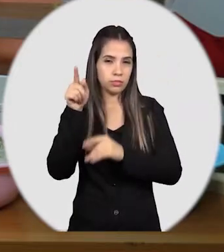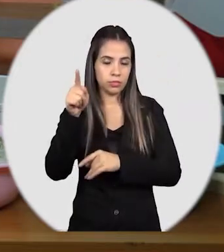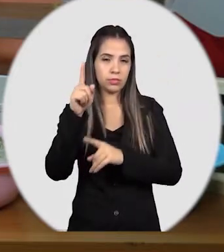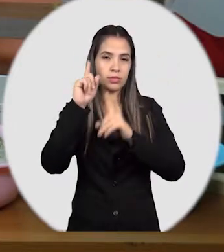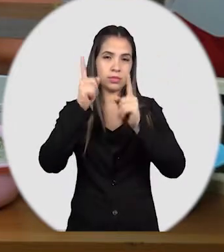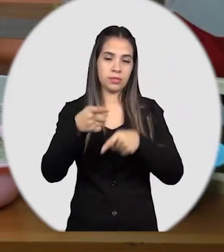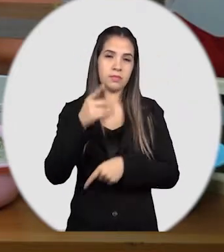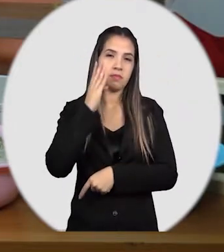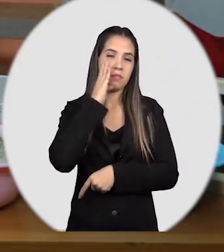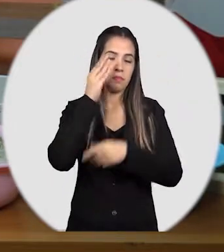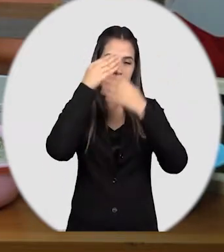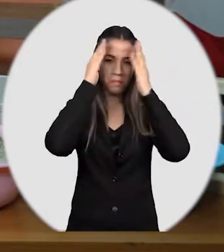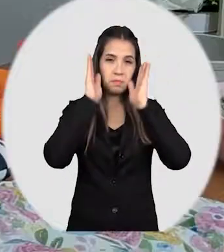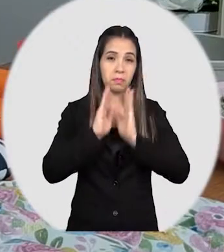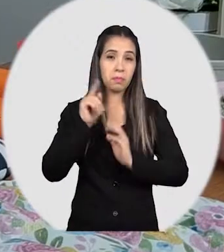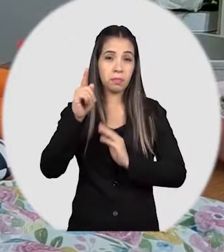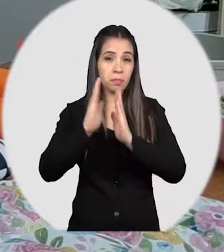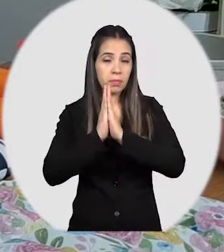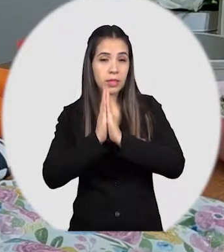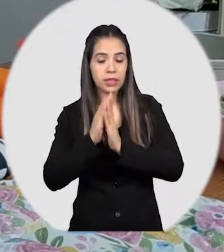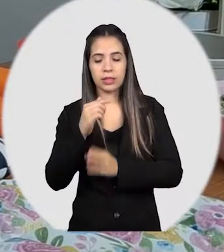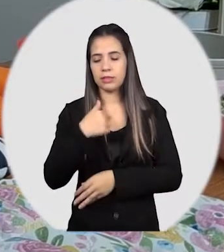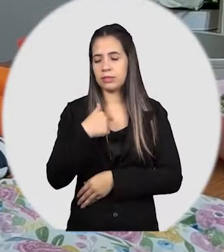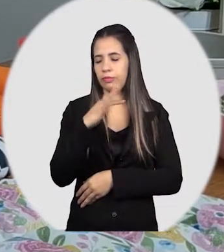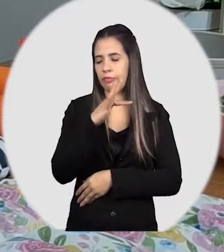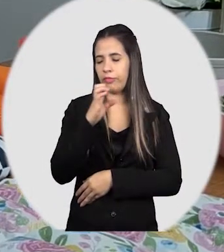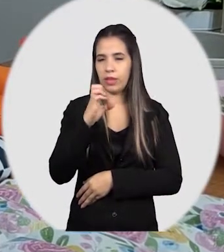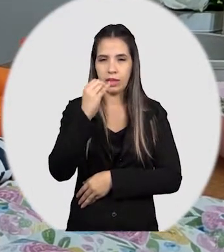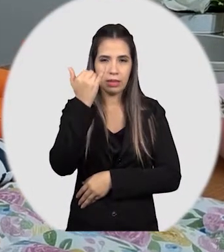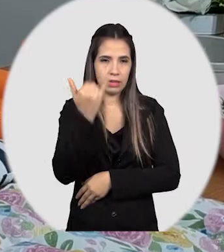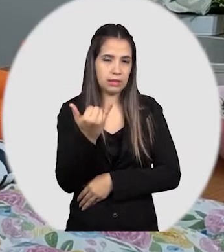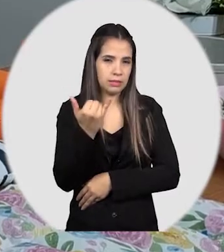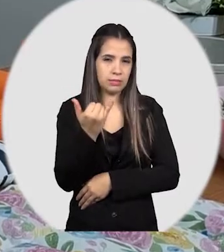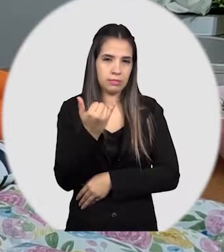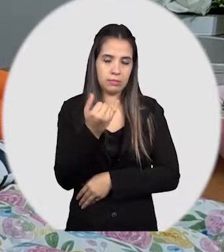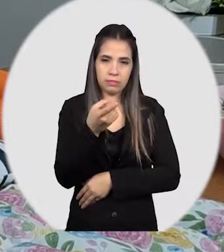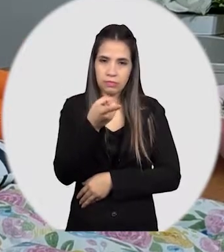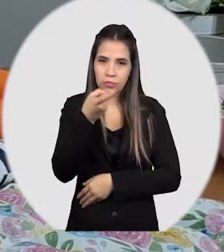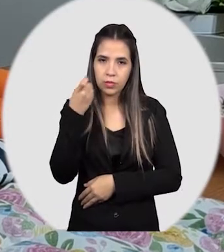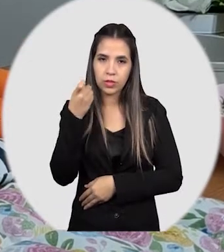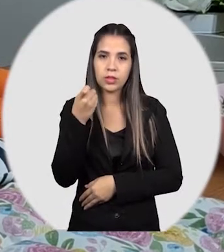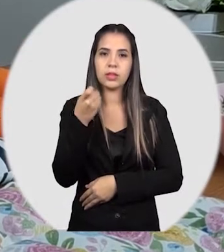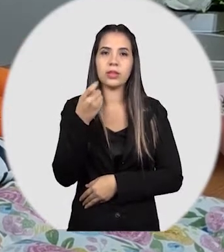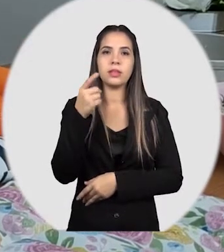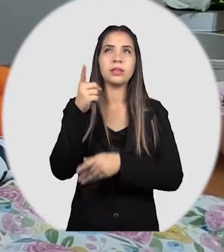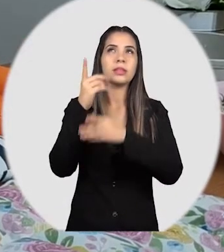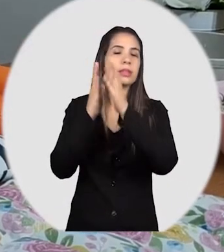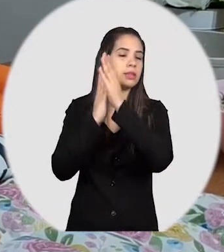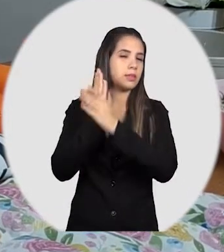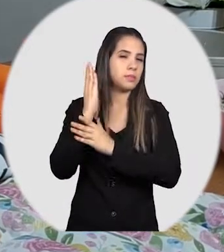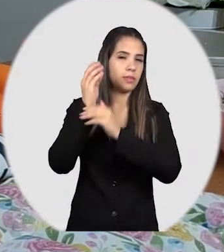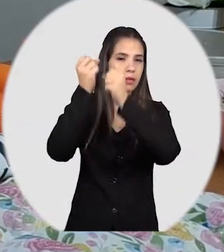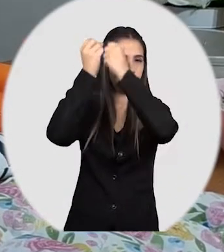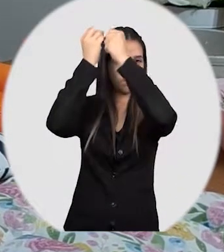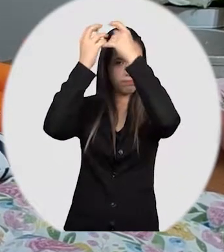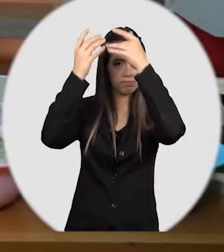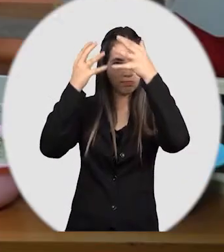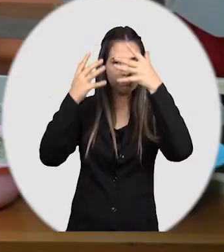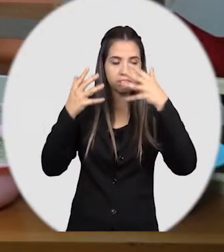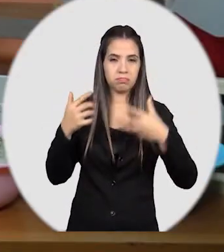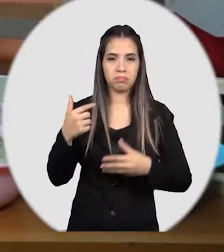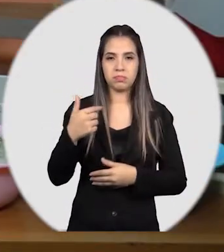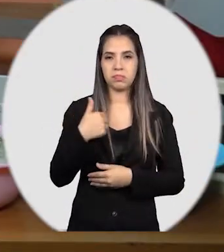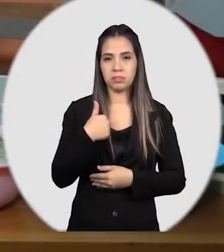soy una persona de mucha fe por bendecirme. Me siento una persona muy bendecida y una hija de